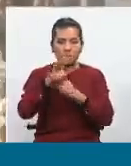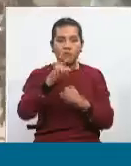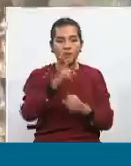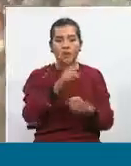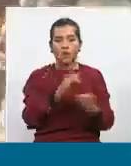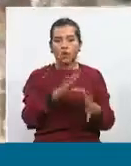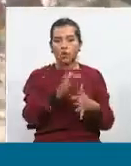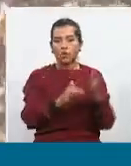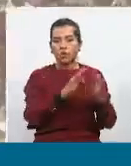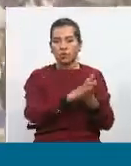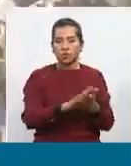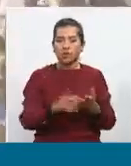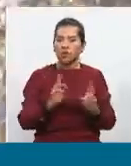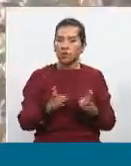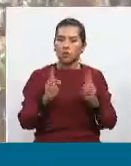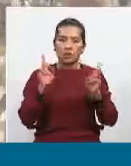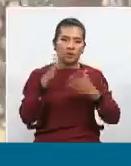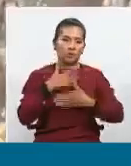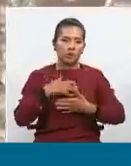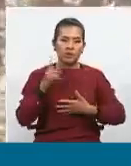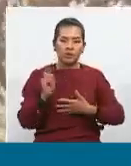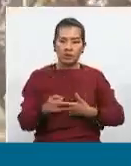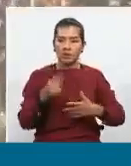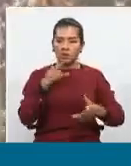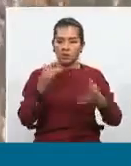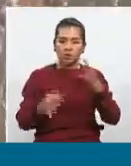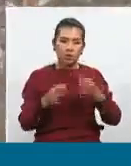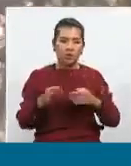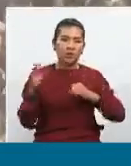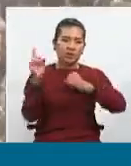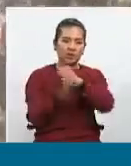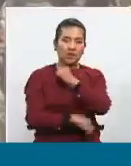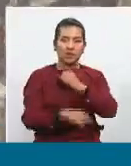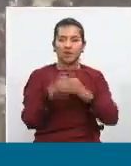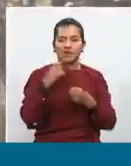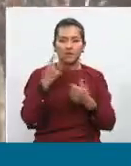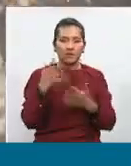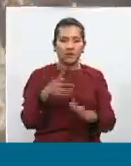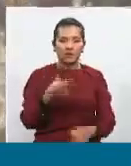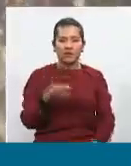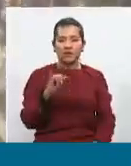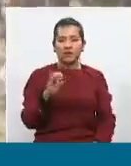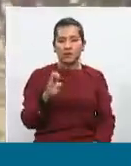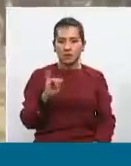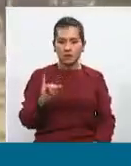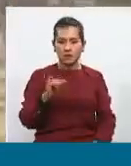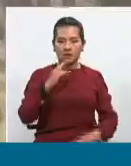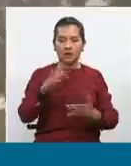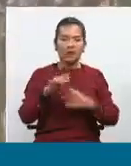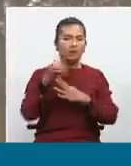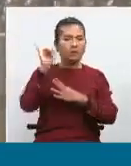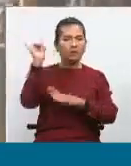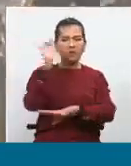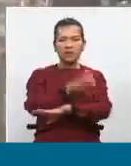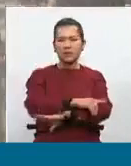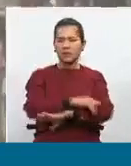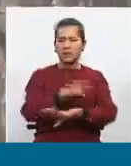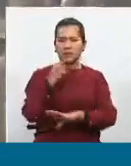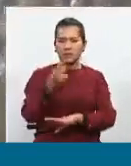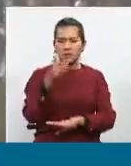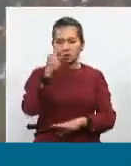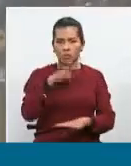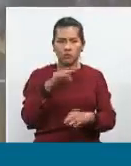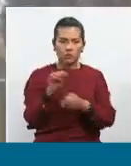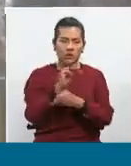tener acusaciones prontos, juicios, sentencias, porque eso nos recomienda la GIEI. Ayer o antes de ayer el ministro Lima decía: no creo